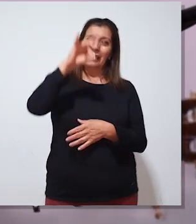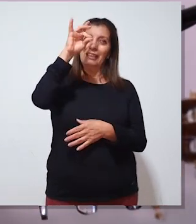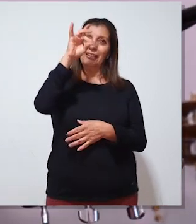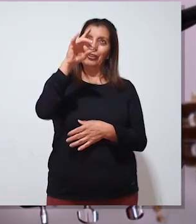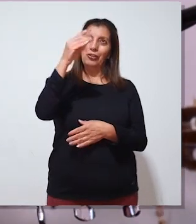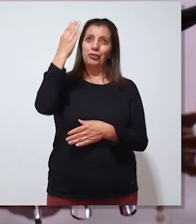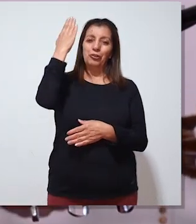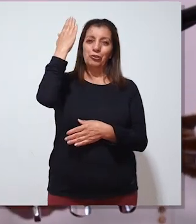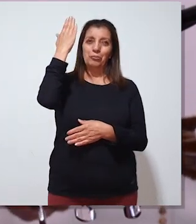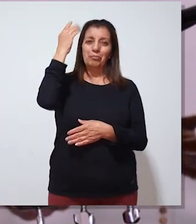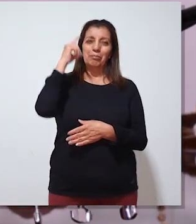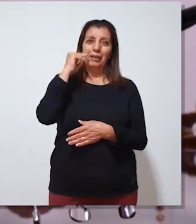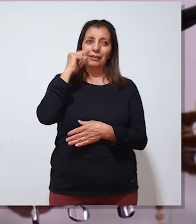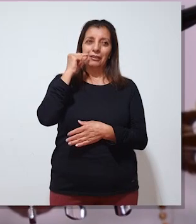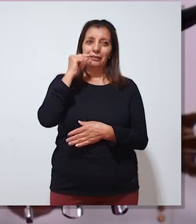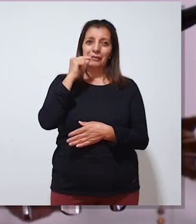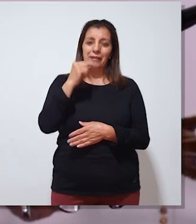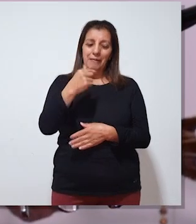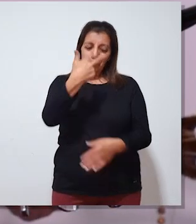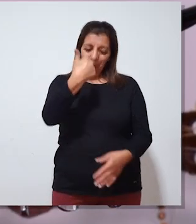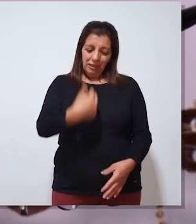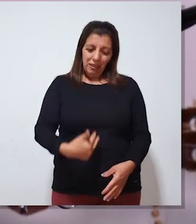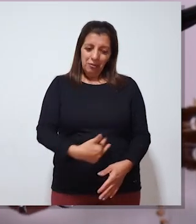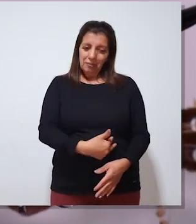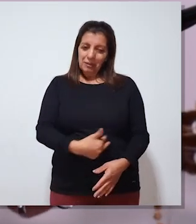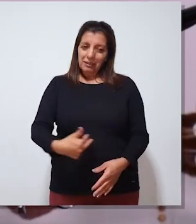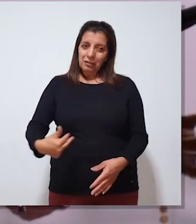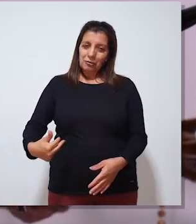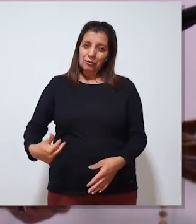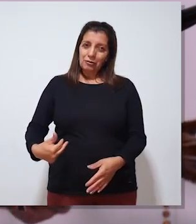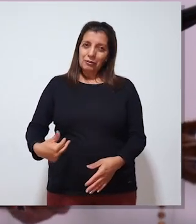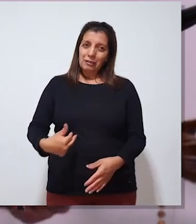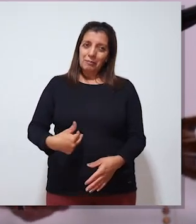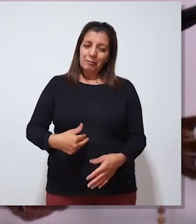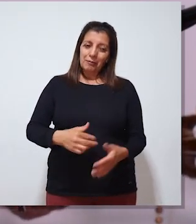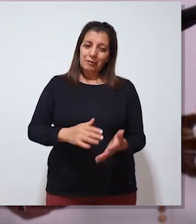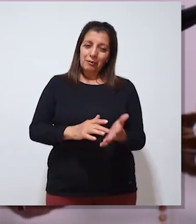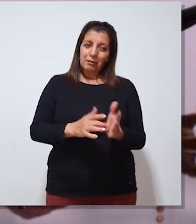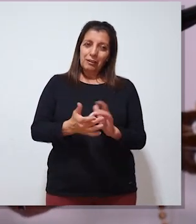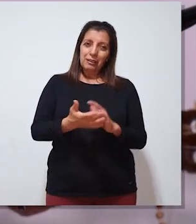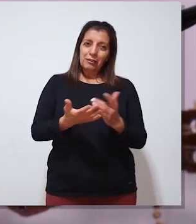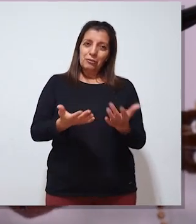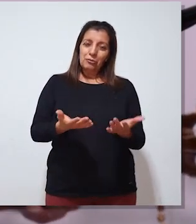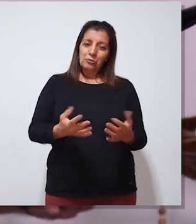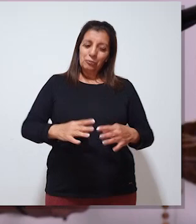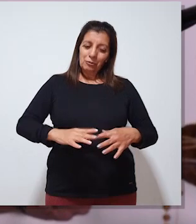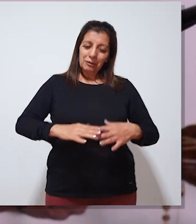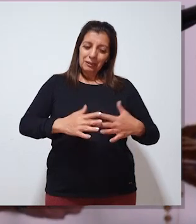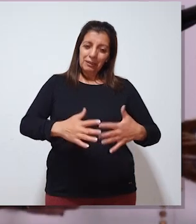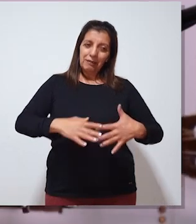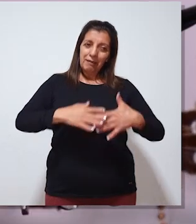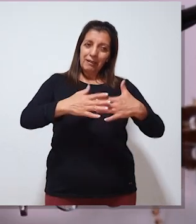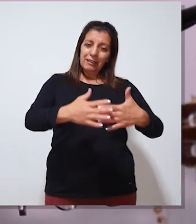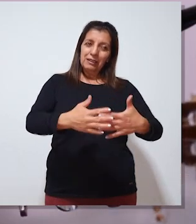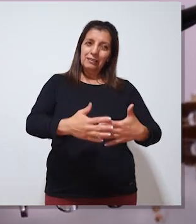Dios. Y bendito es el fruto que crece en tu vientre, el